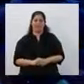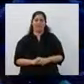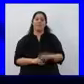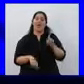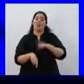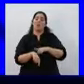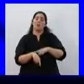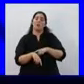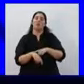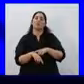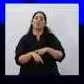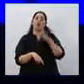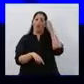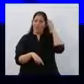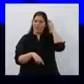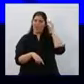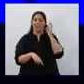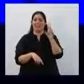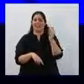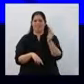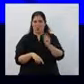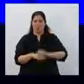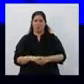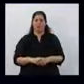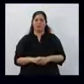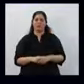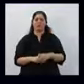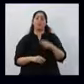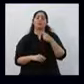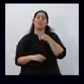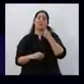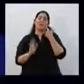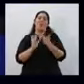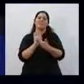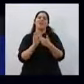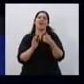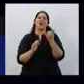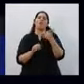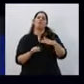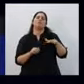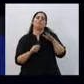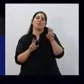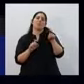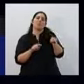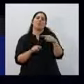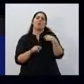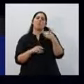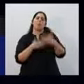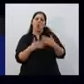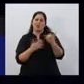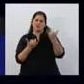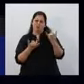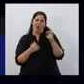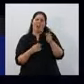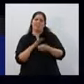tiempo de roberto lavagna esos 30 segundos quiero si destacar un sector en el cual hay un progreso en materia